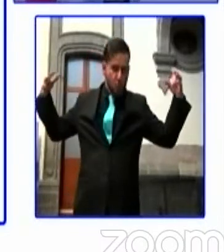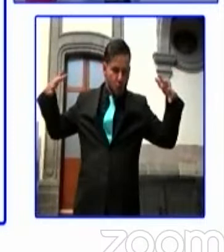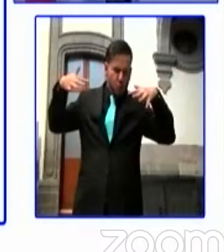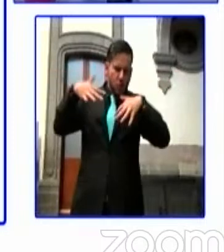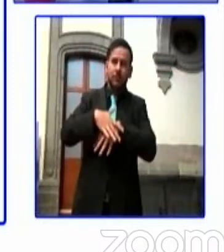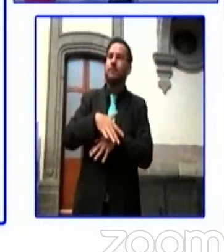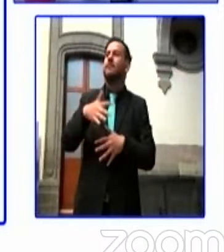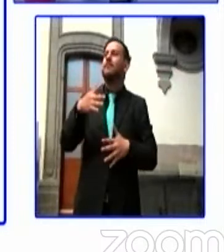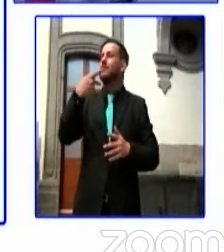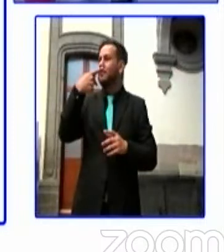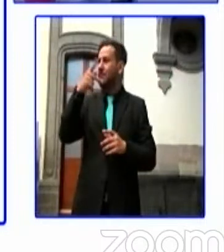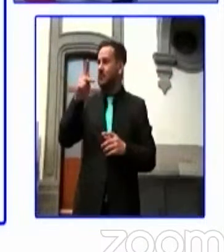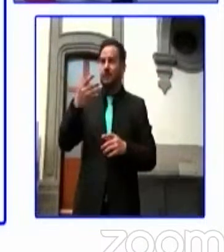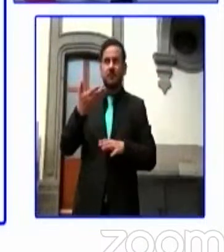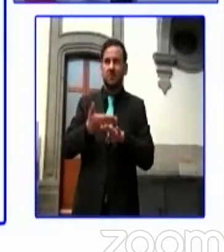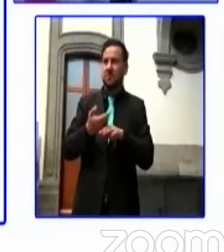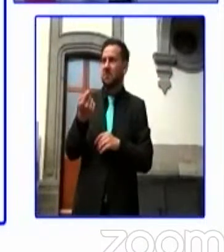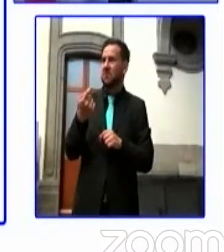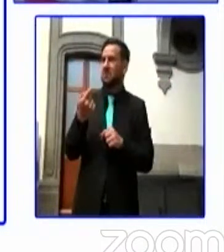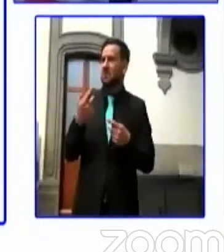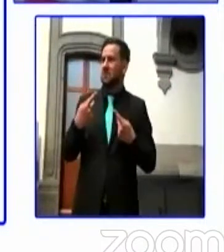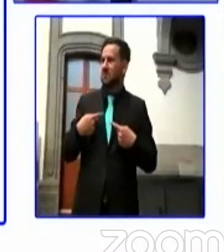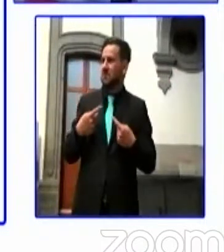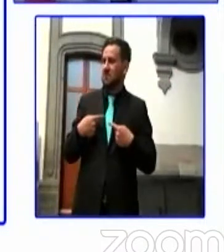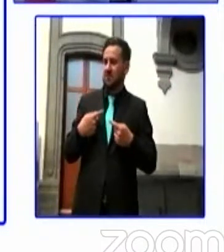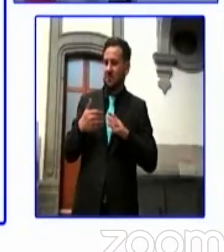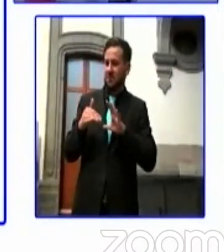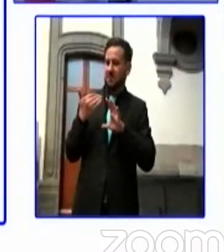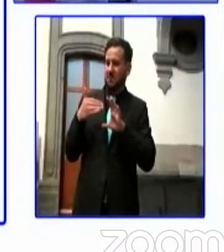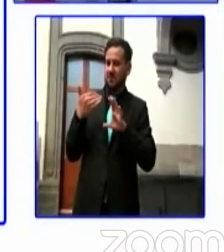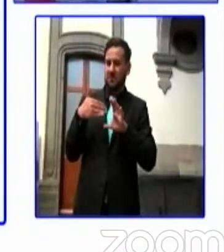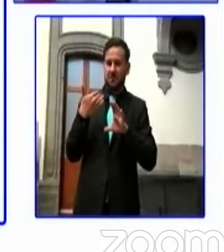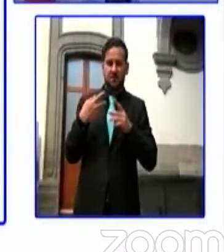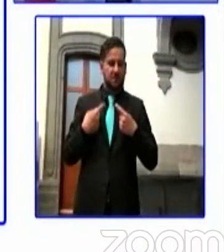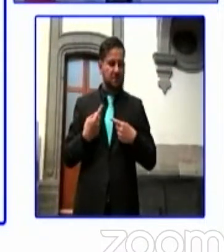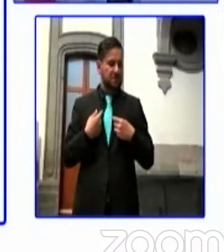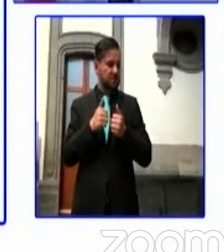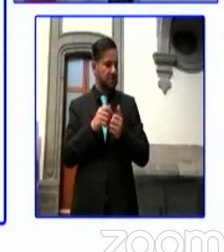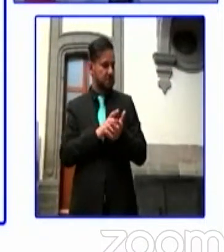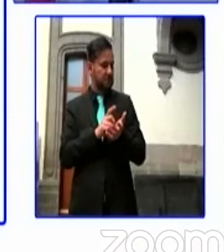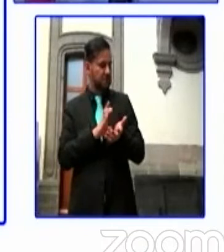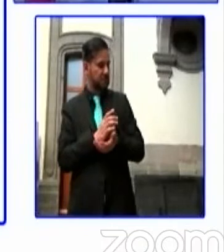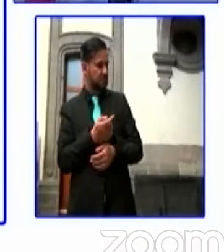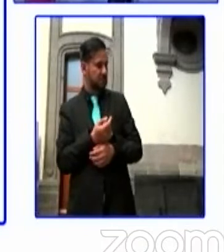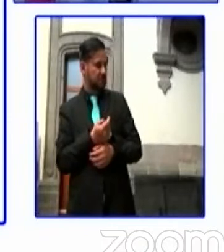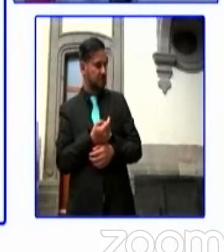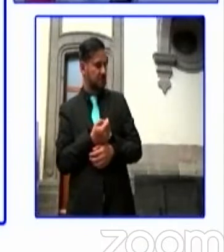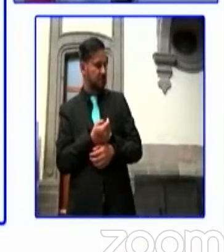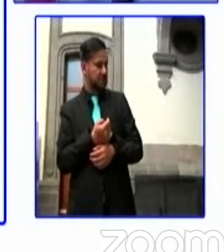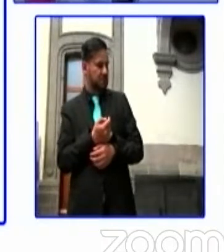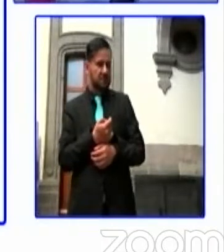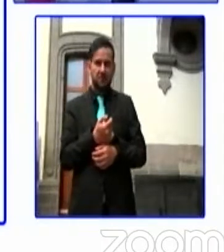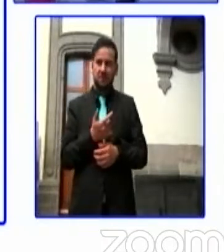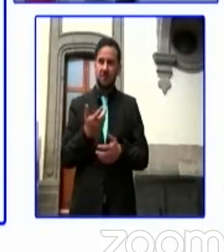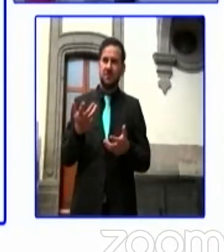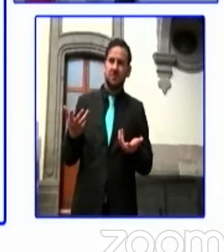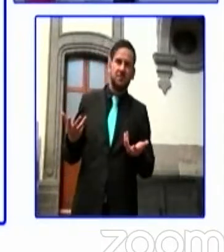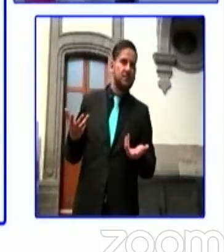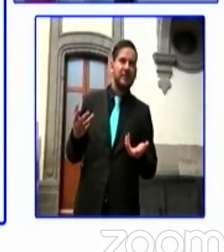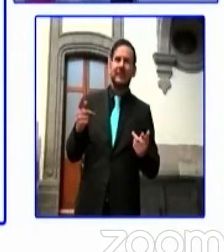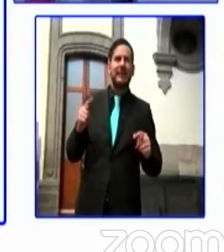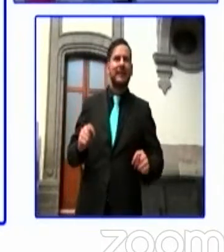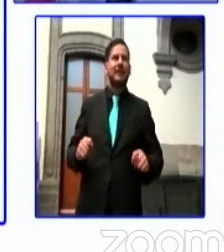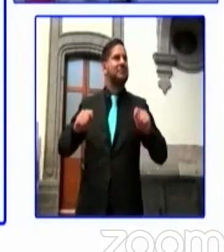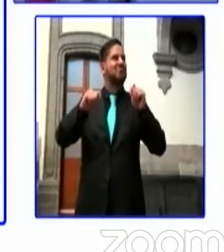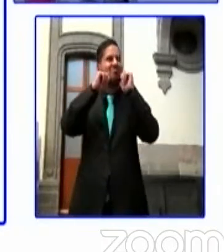honesto, llegaron muy pocas postulaciones de personas con discapacidad. Y pese a eso dijimos, con lo que los que